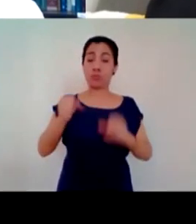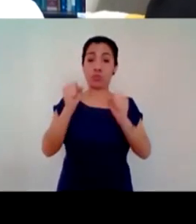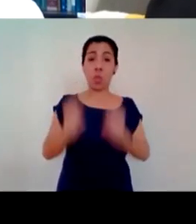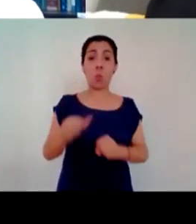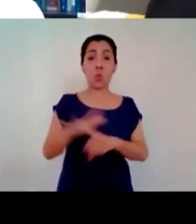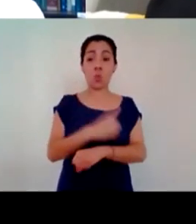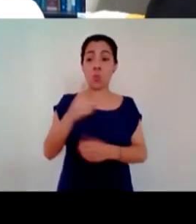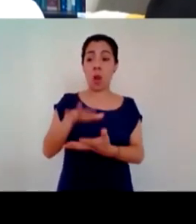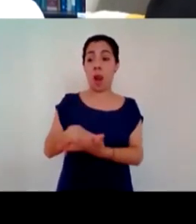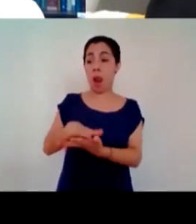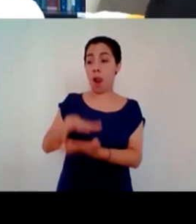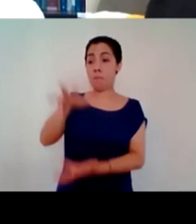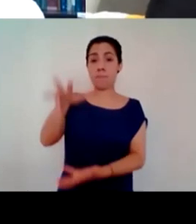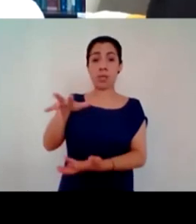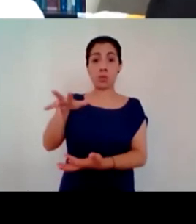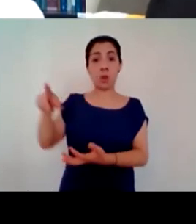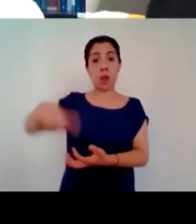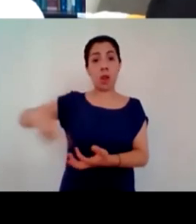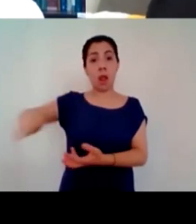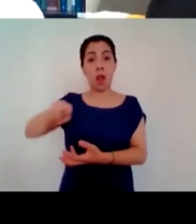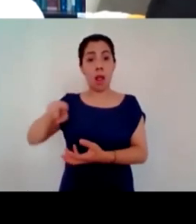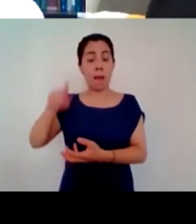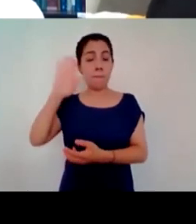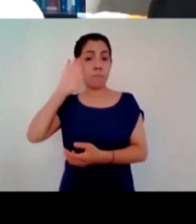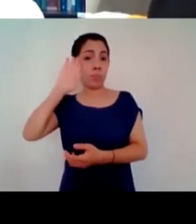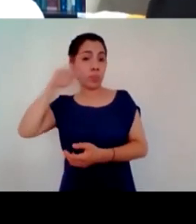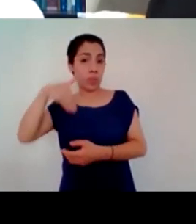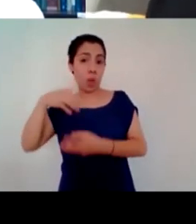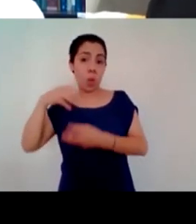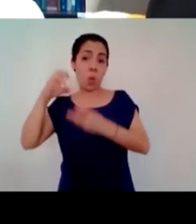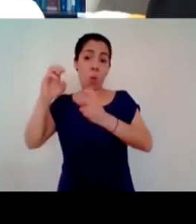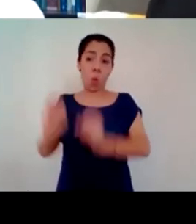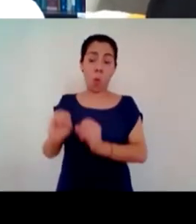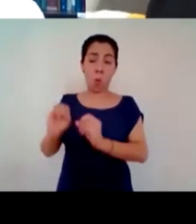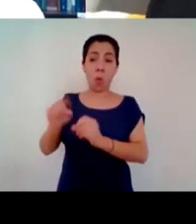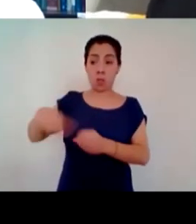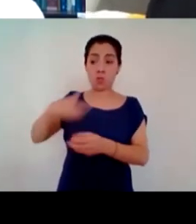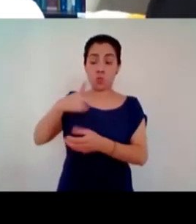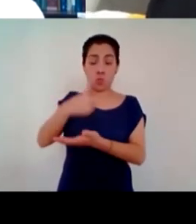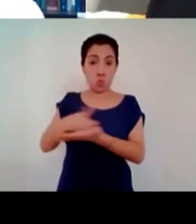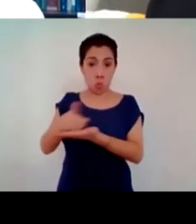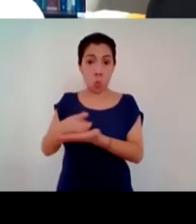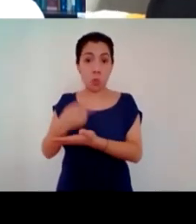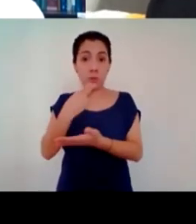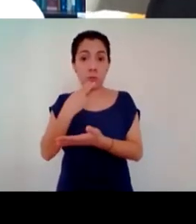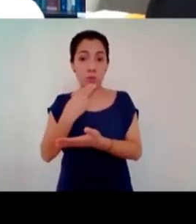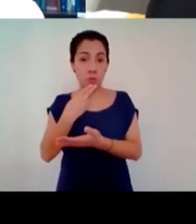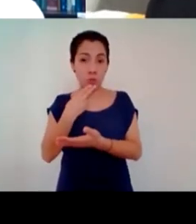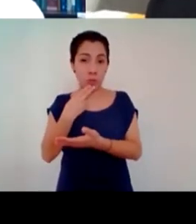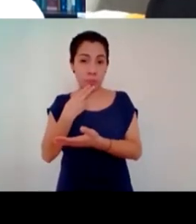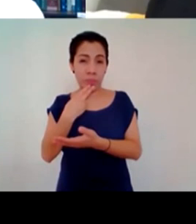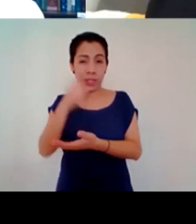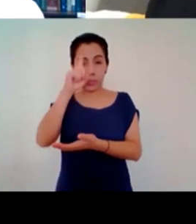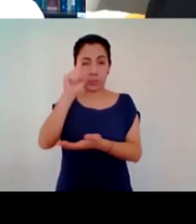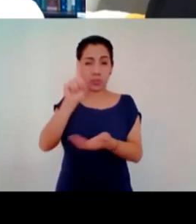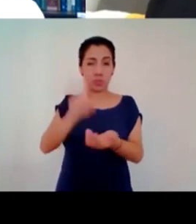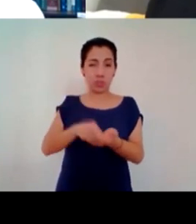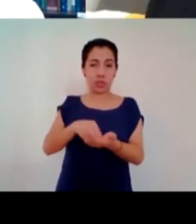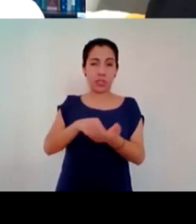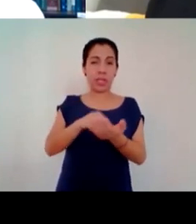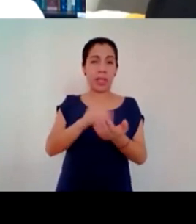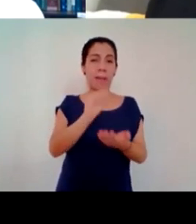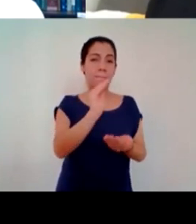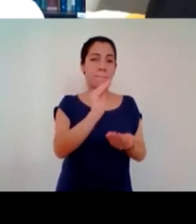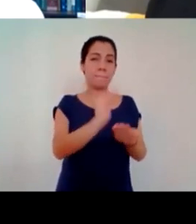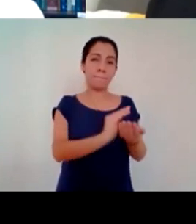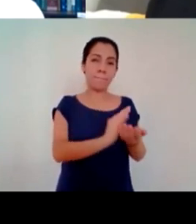utilizado drogas, y yo estoy de acuerdo con Saskia que puede llegar al 100%, la minoría de los usuarios de drogas cometen actos